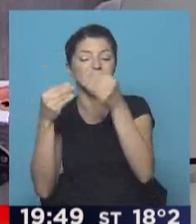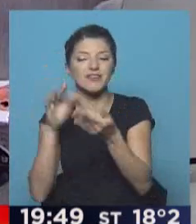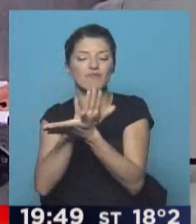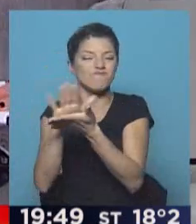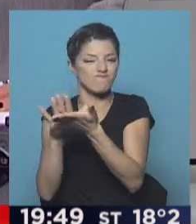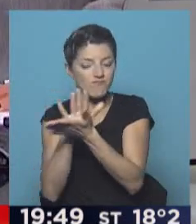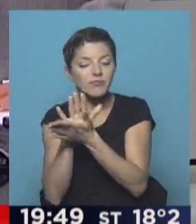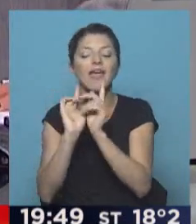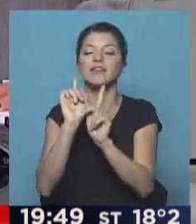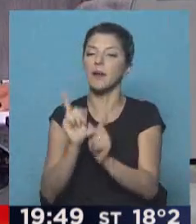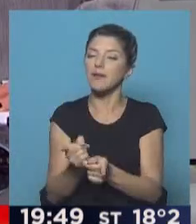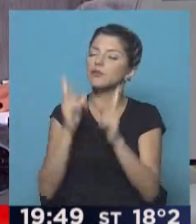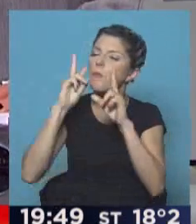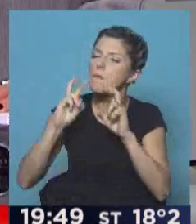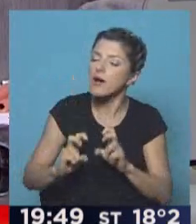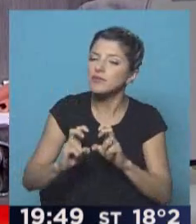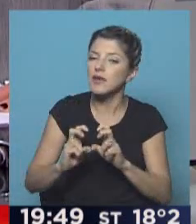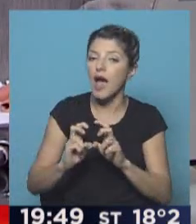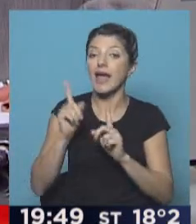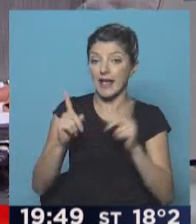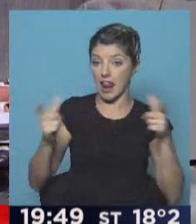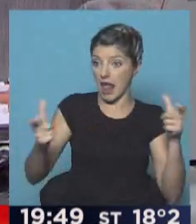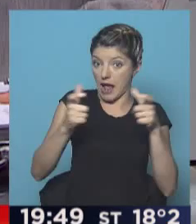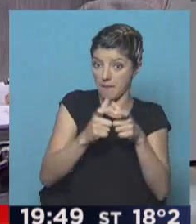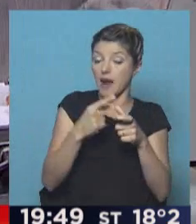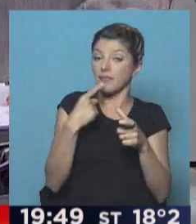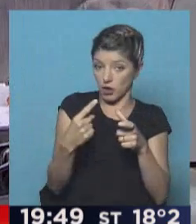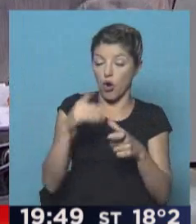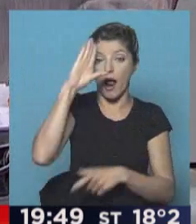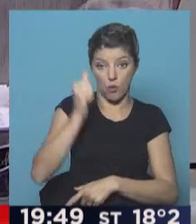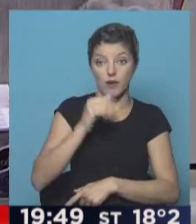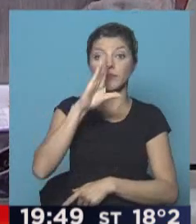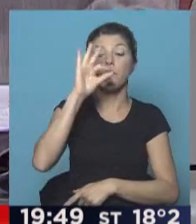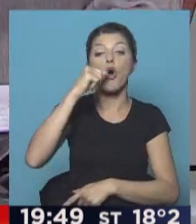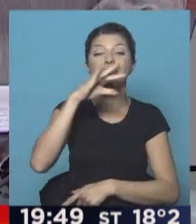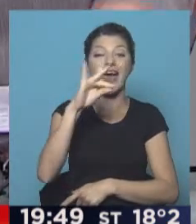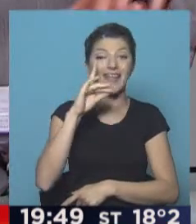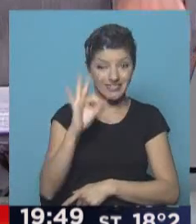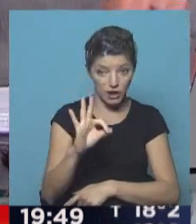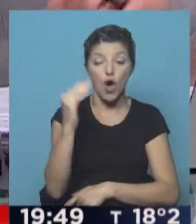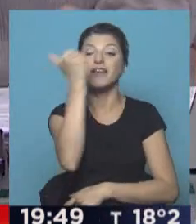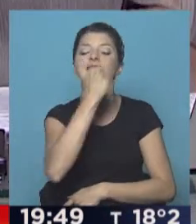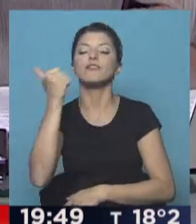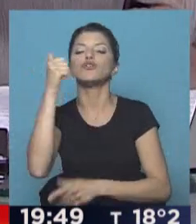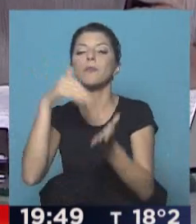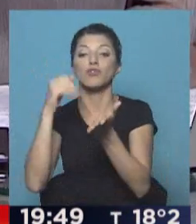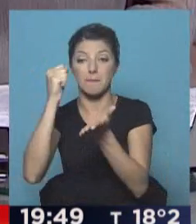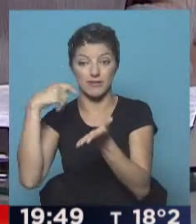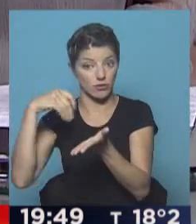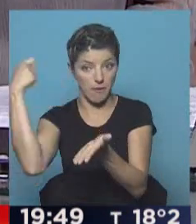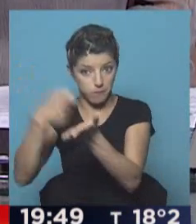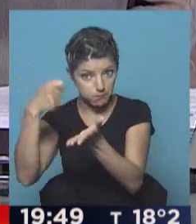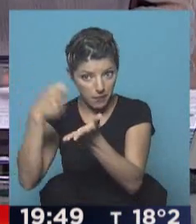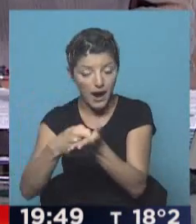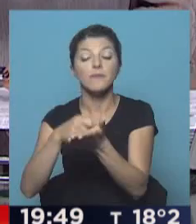fraudulenta y tiene un procesamiento confirmado por la Cámara, lo procesó el juez Bonadío, y un embargo de 600 millones de pesos. Hoy reapareció en la Comisión de